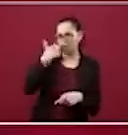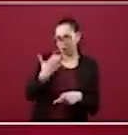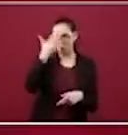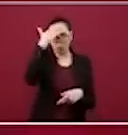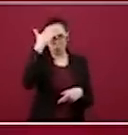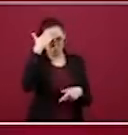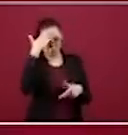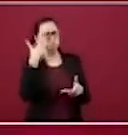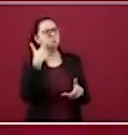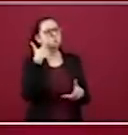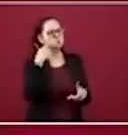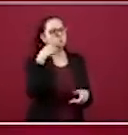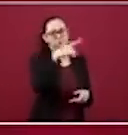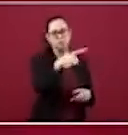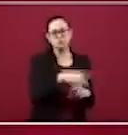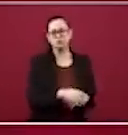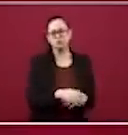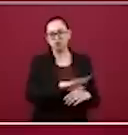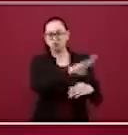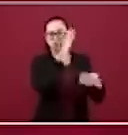Ahí estaba mi expediente.